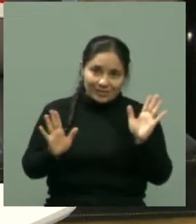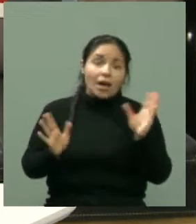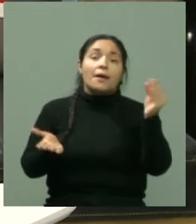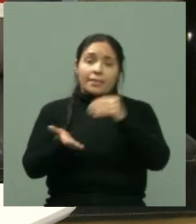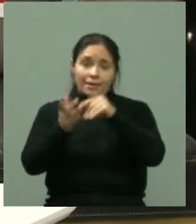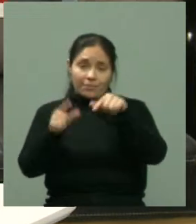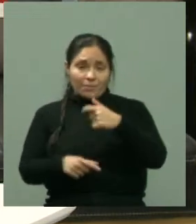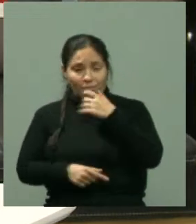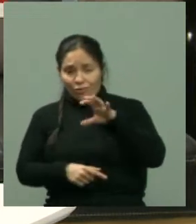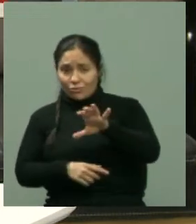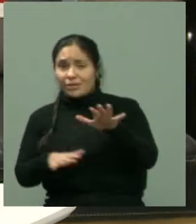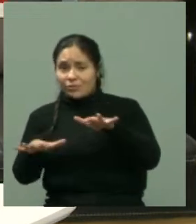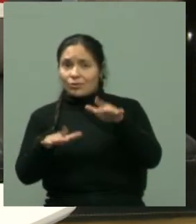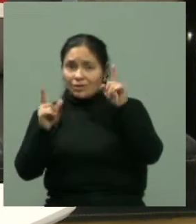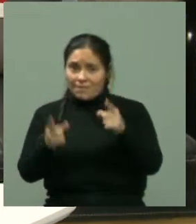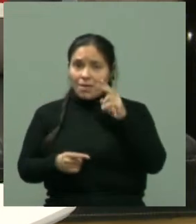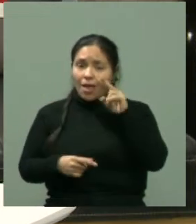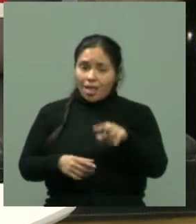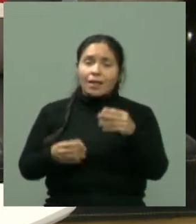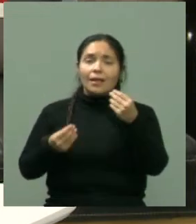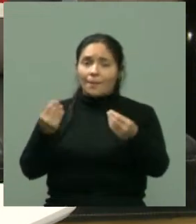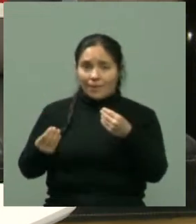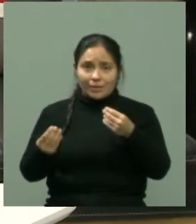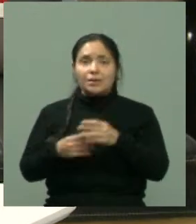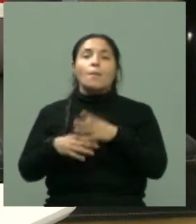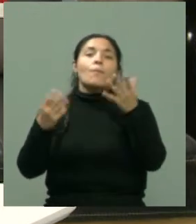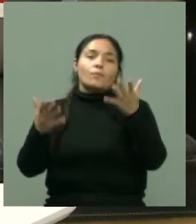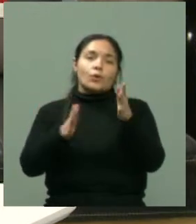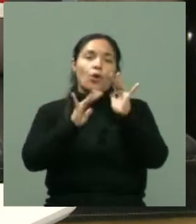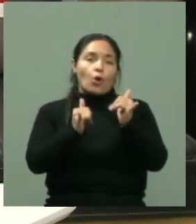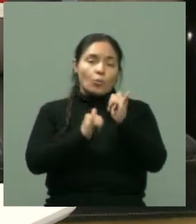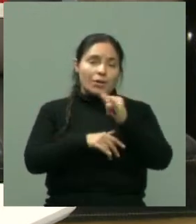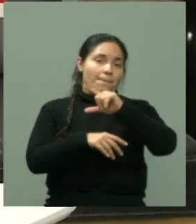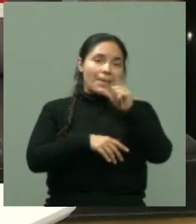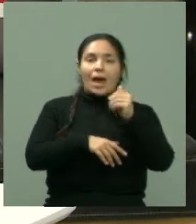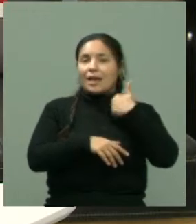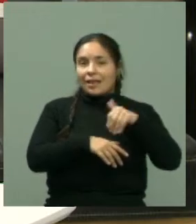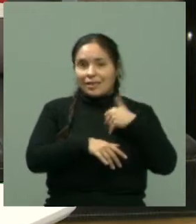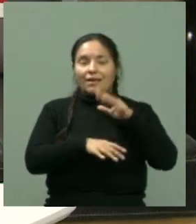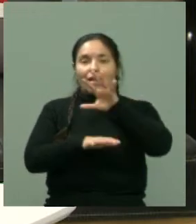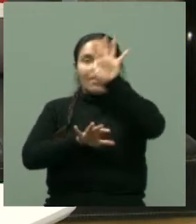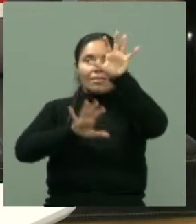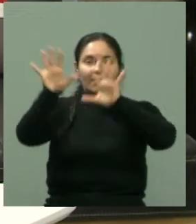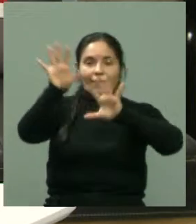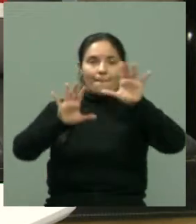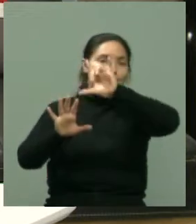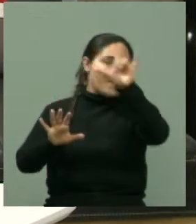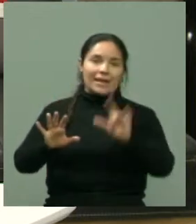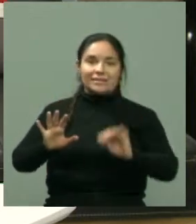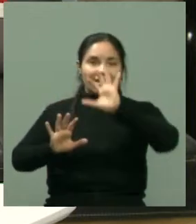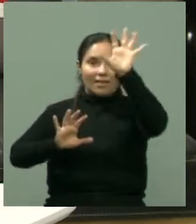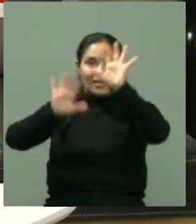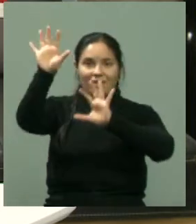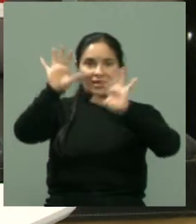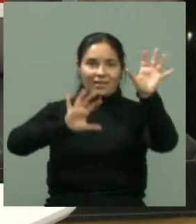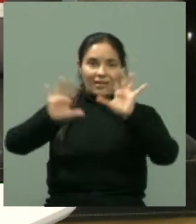también en la provincia. Y por eso Jóvenes por el Clima Argentina se concentran distintos focos a lo largo del país, porque la realidad es que si